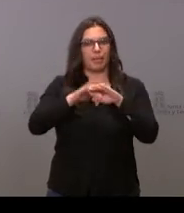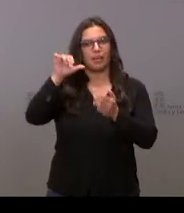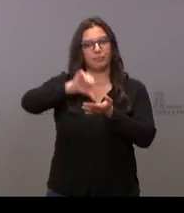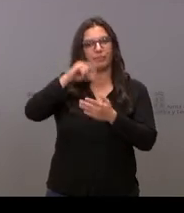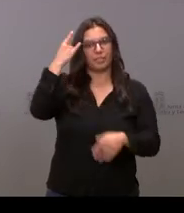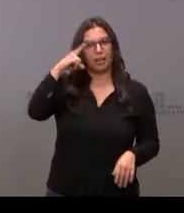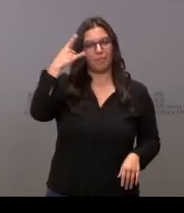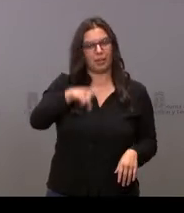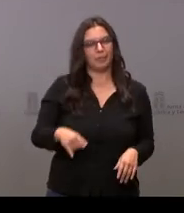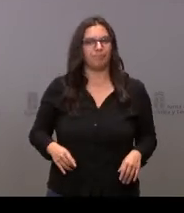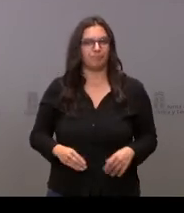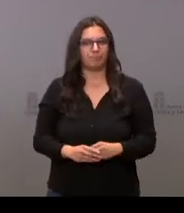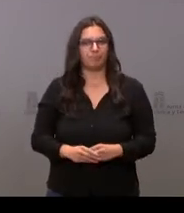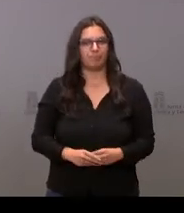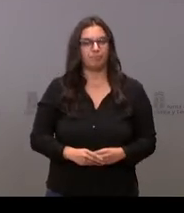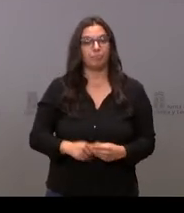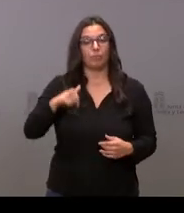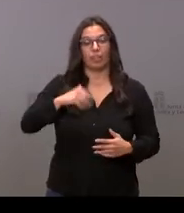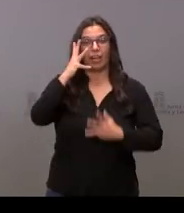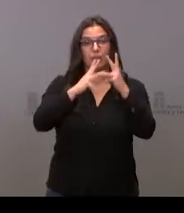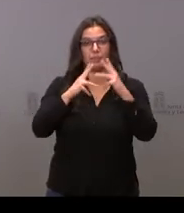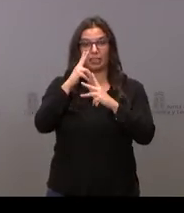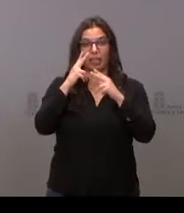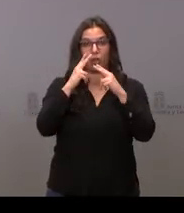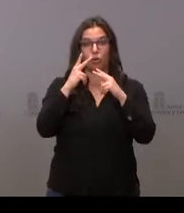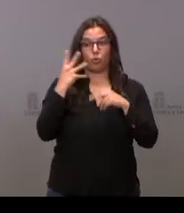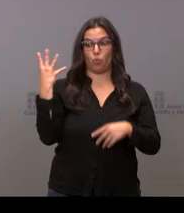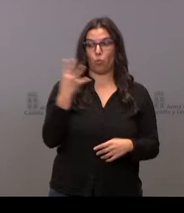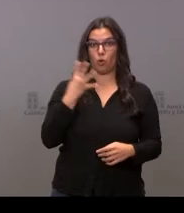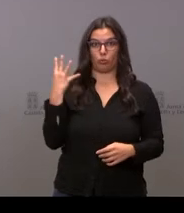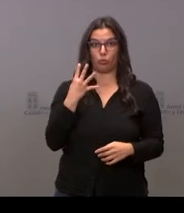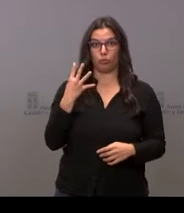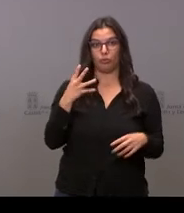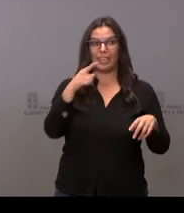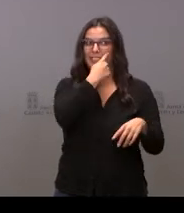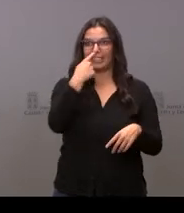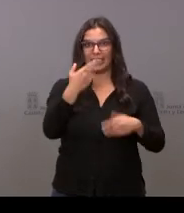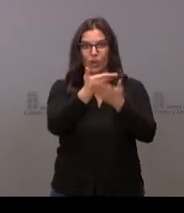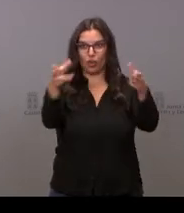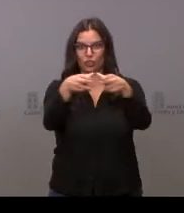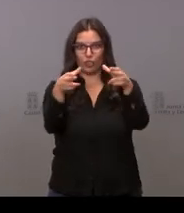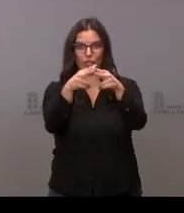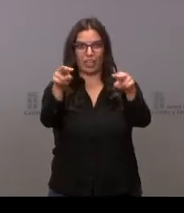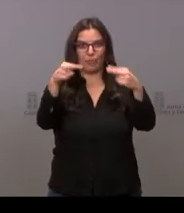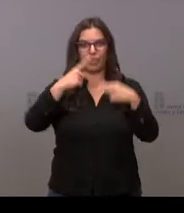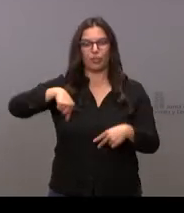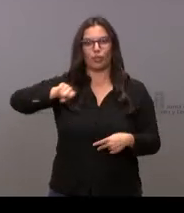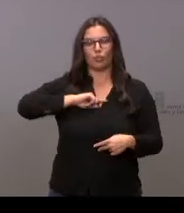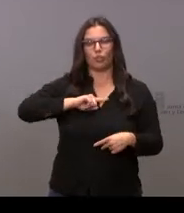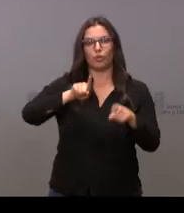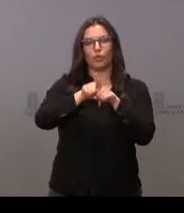hoy entre las cuatro administraciones con la sociedad civil y como testigo compramos un billete de salida